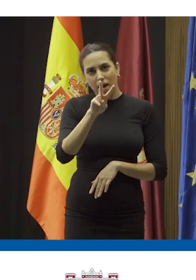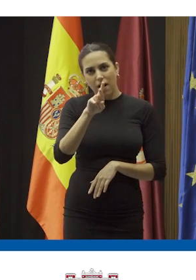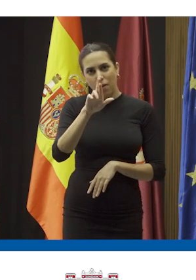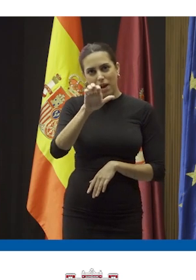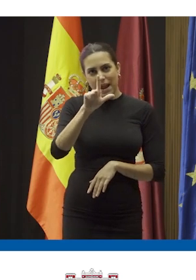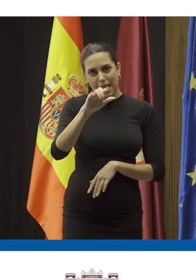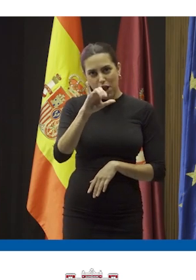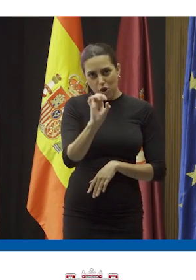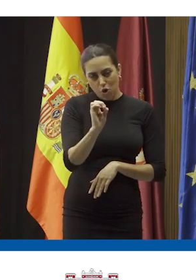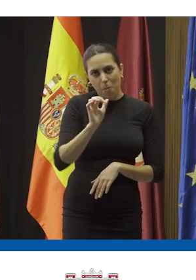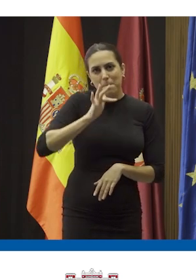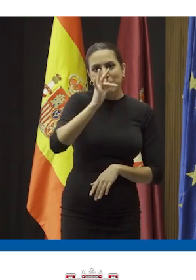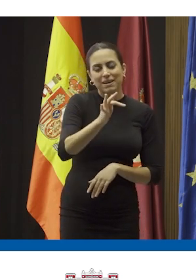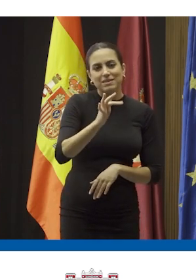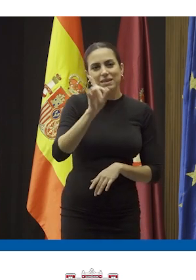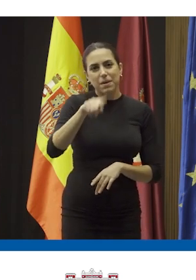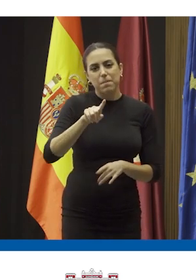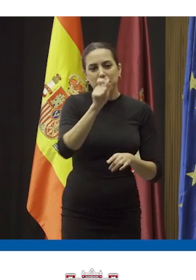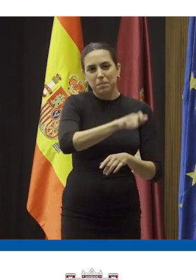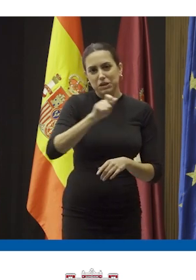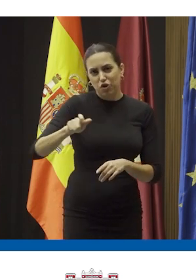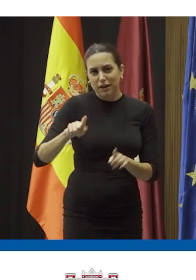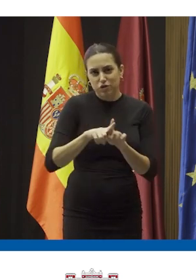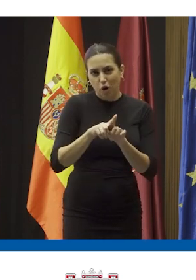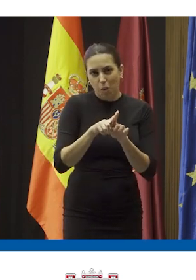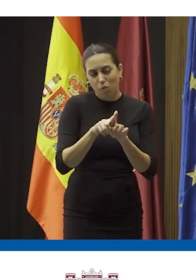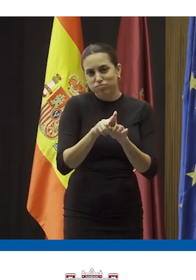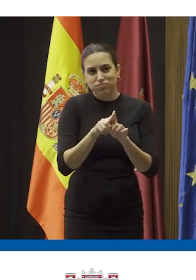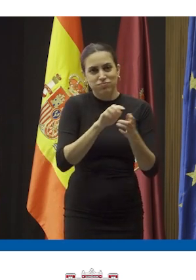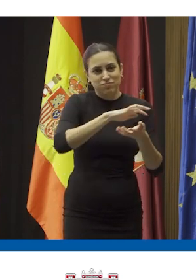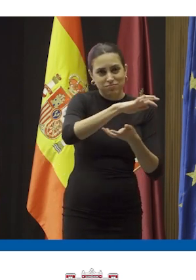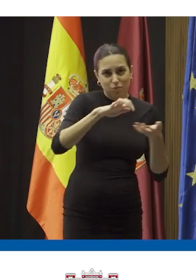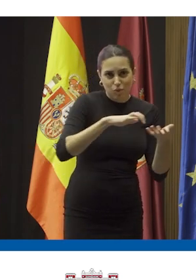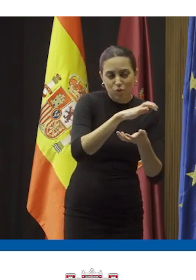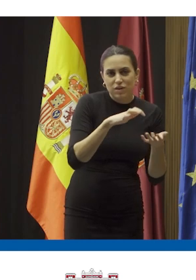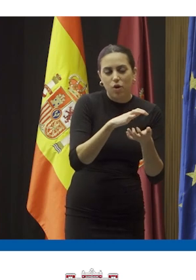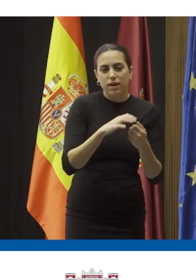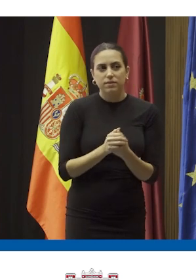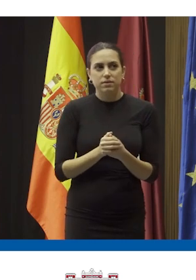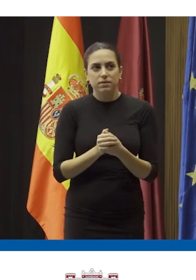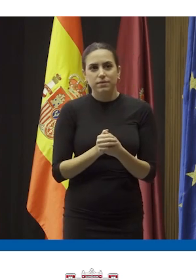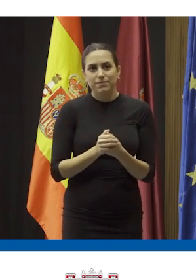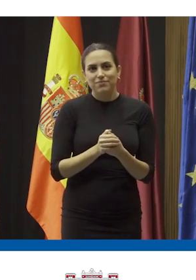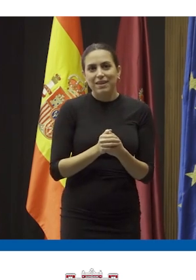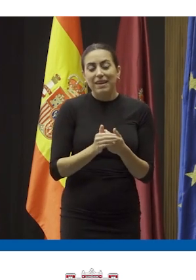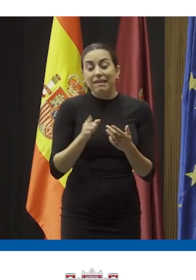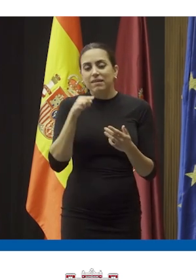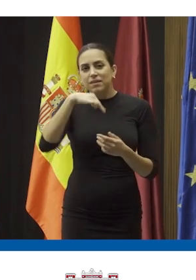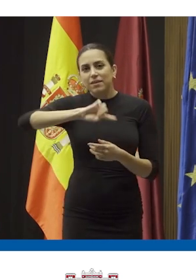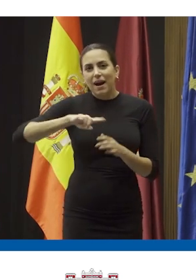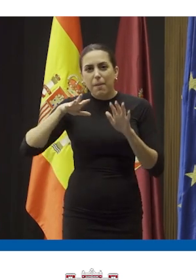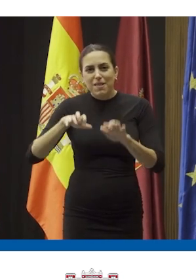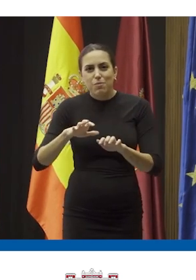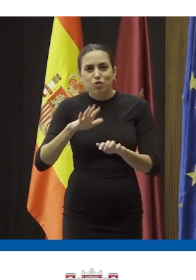precisamente por lo que luego sería y es y siempre será el aprendizaje de la anatomía y la cirugía. ¿Cuál es? La guerra. Las